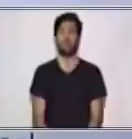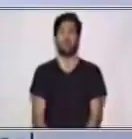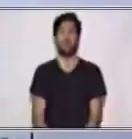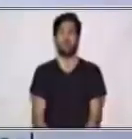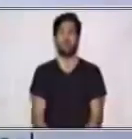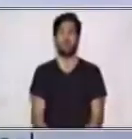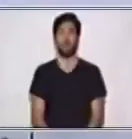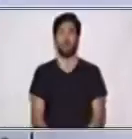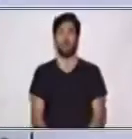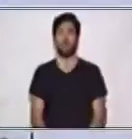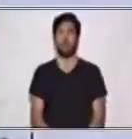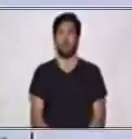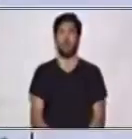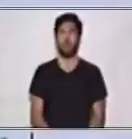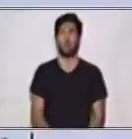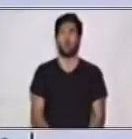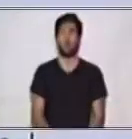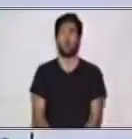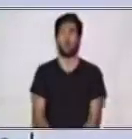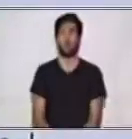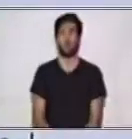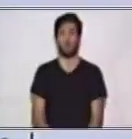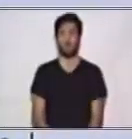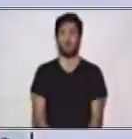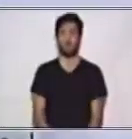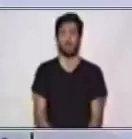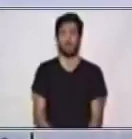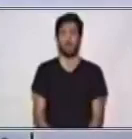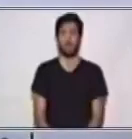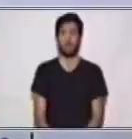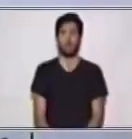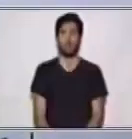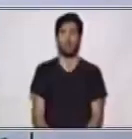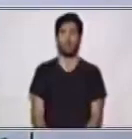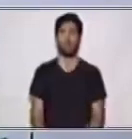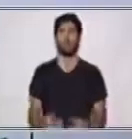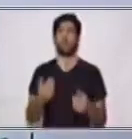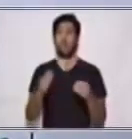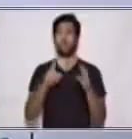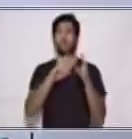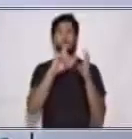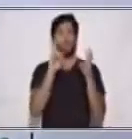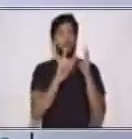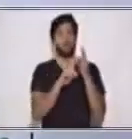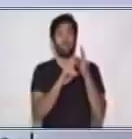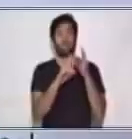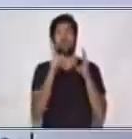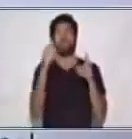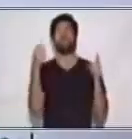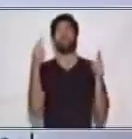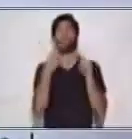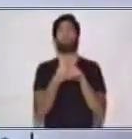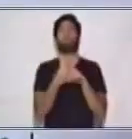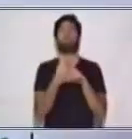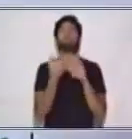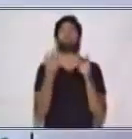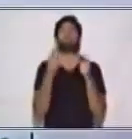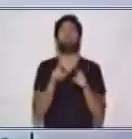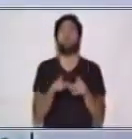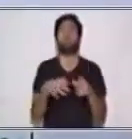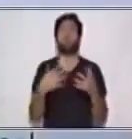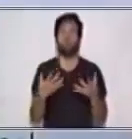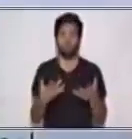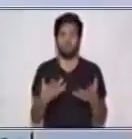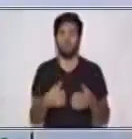nombre propio también se debe de escribir con mayúscula. El tercer error que podemos cometer al escribir con mayúscula